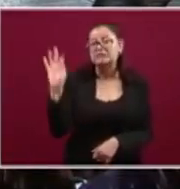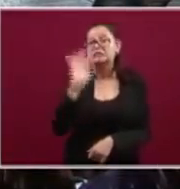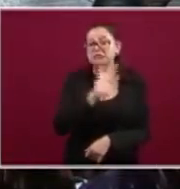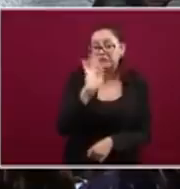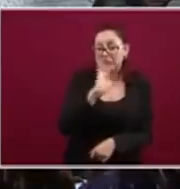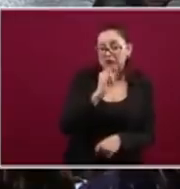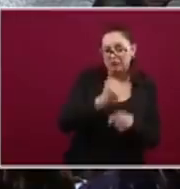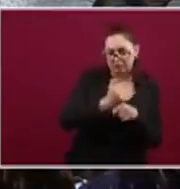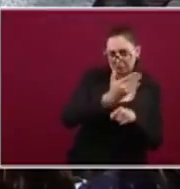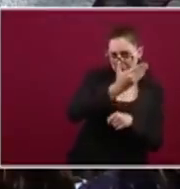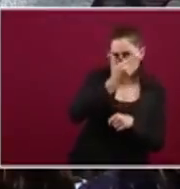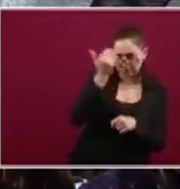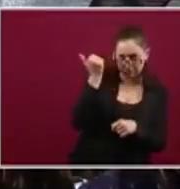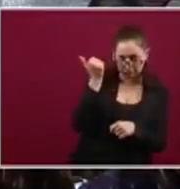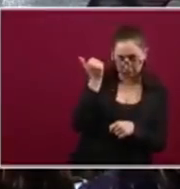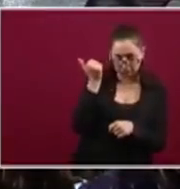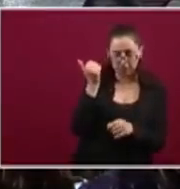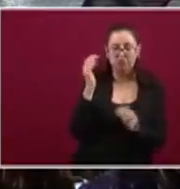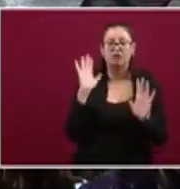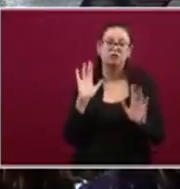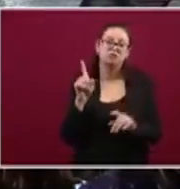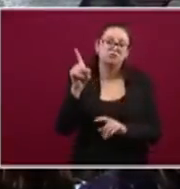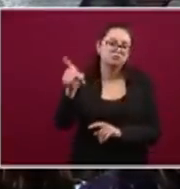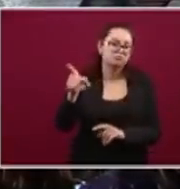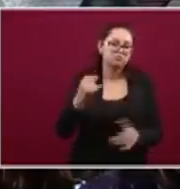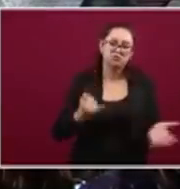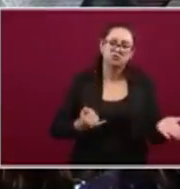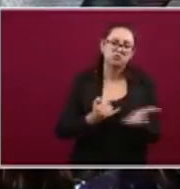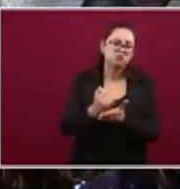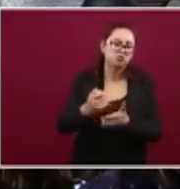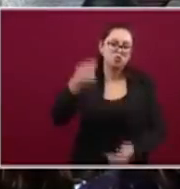jueces corresponde a